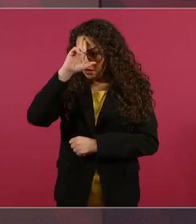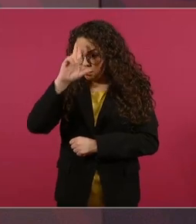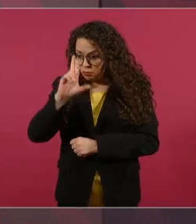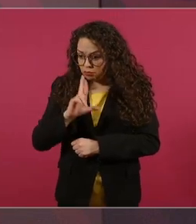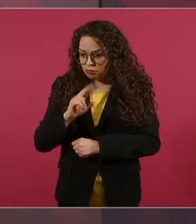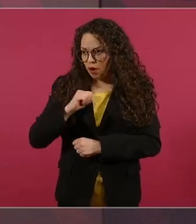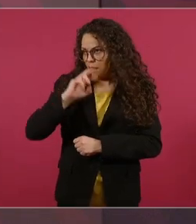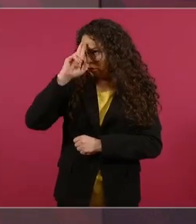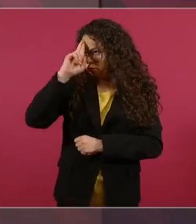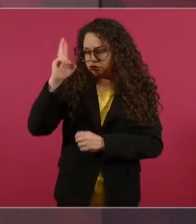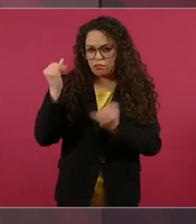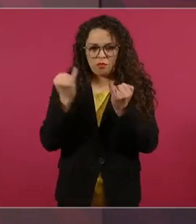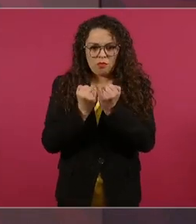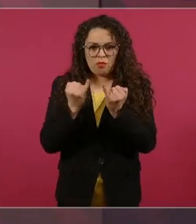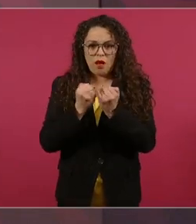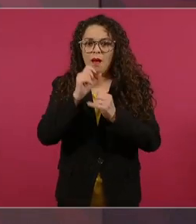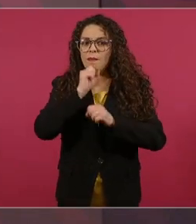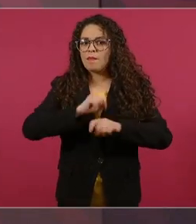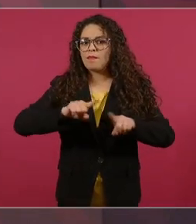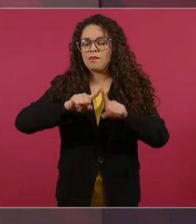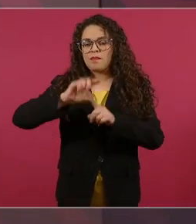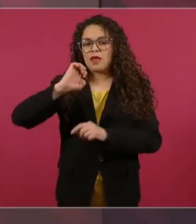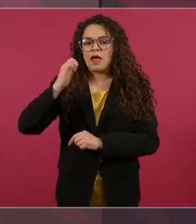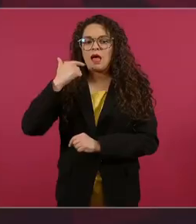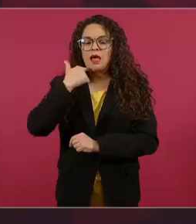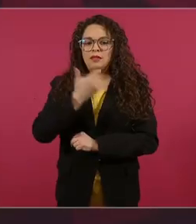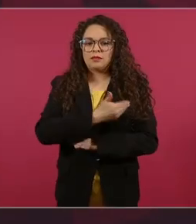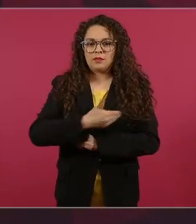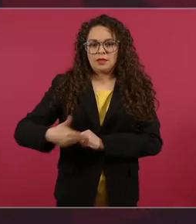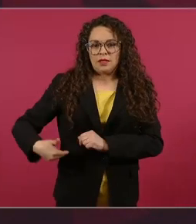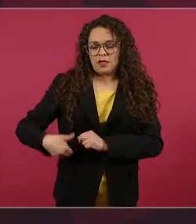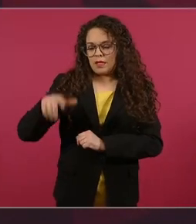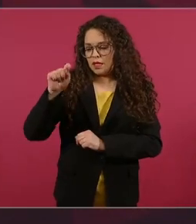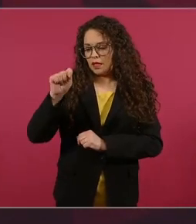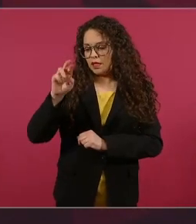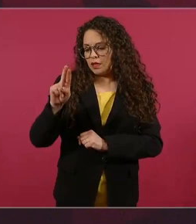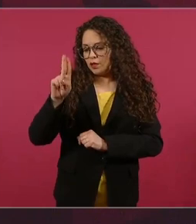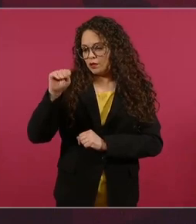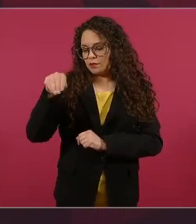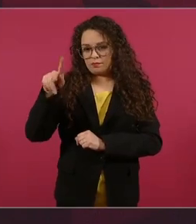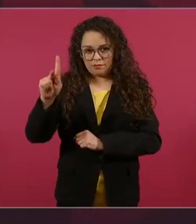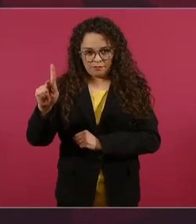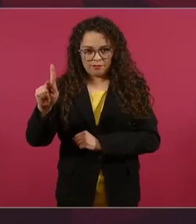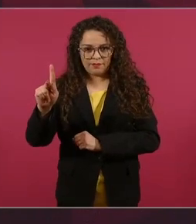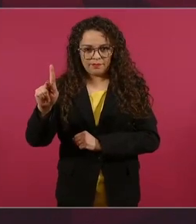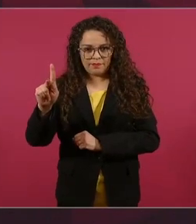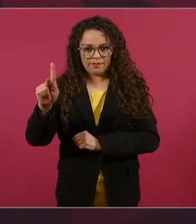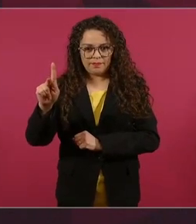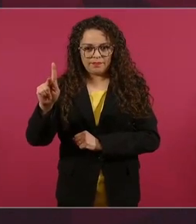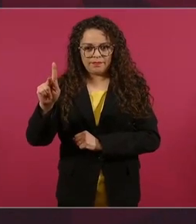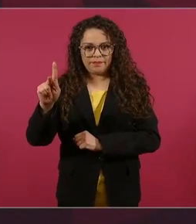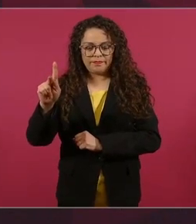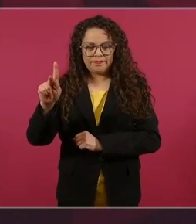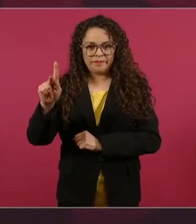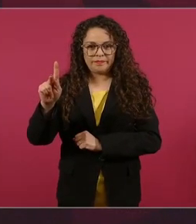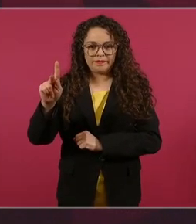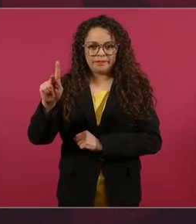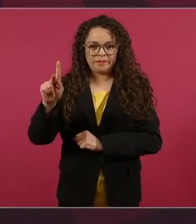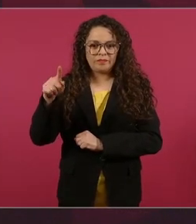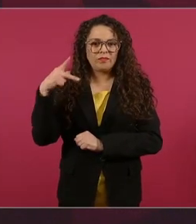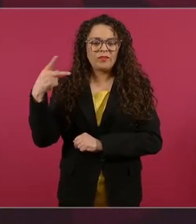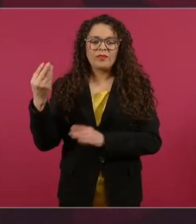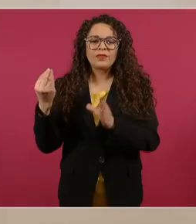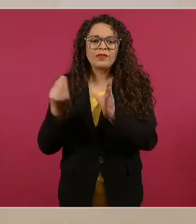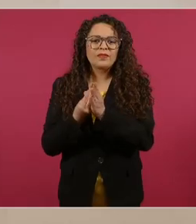mismo el expresidente Trump. Esto tiene que ver con un sistema